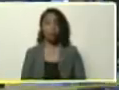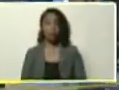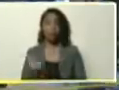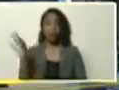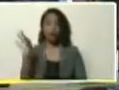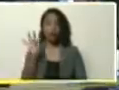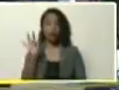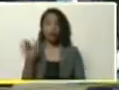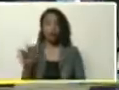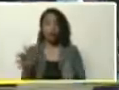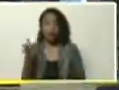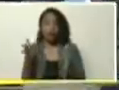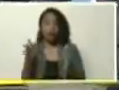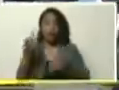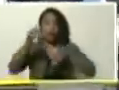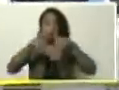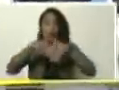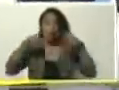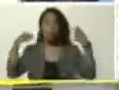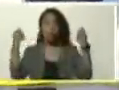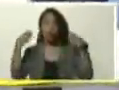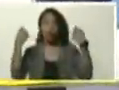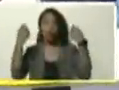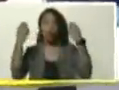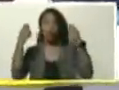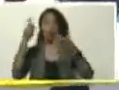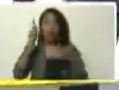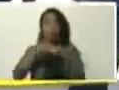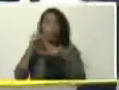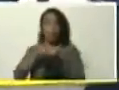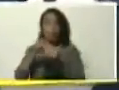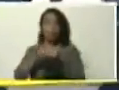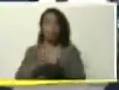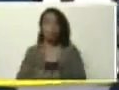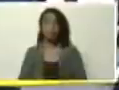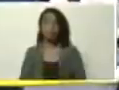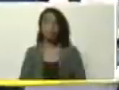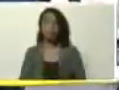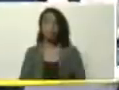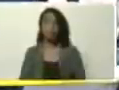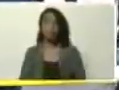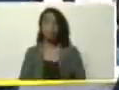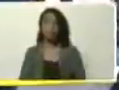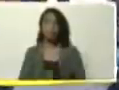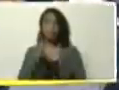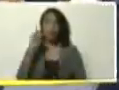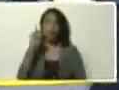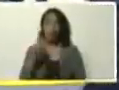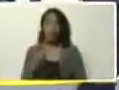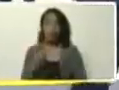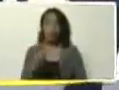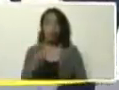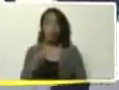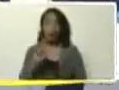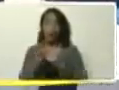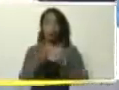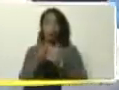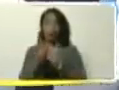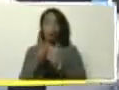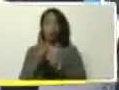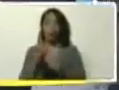electos por el voto popular, presentes, y también a los ausentes.